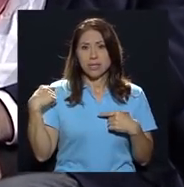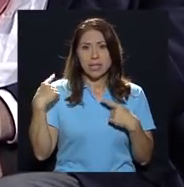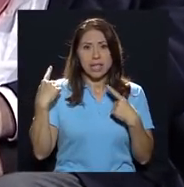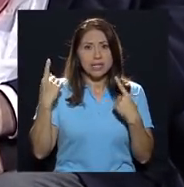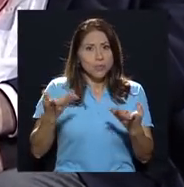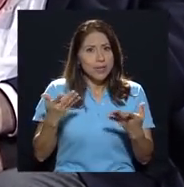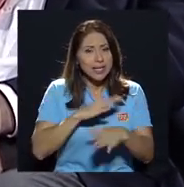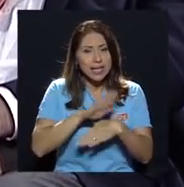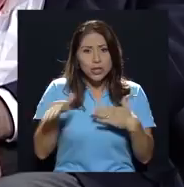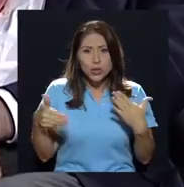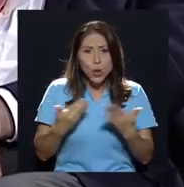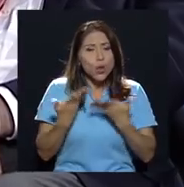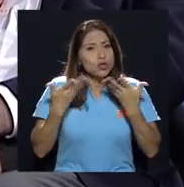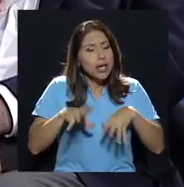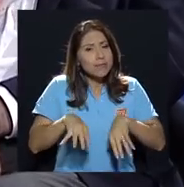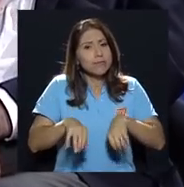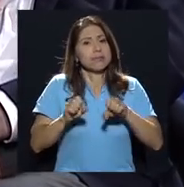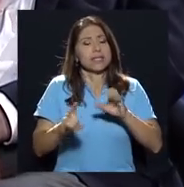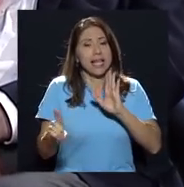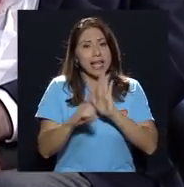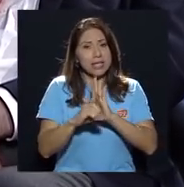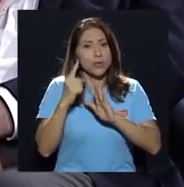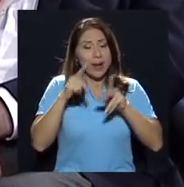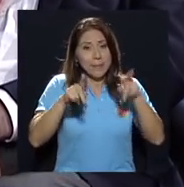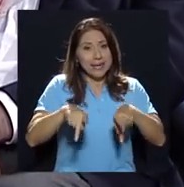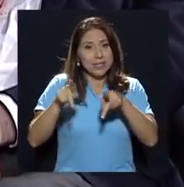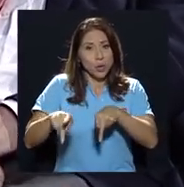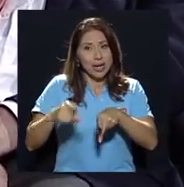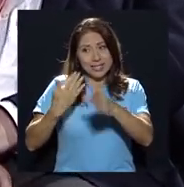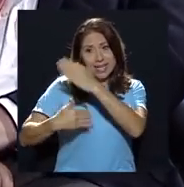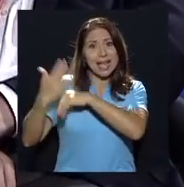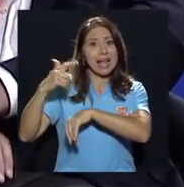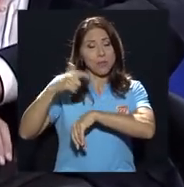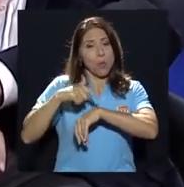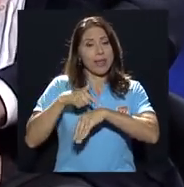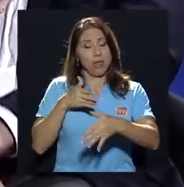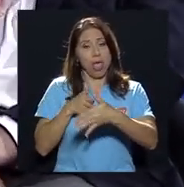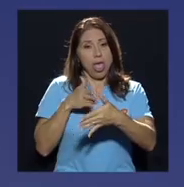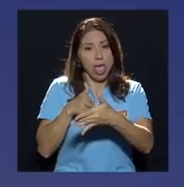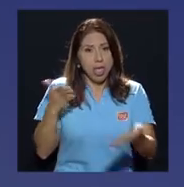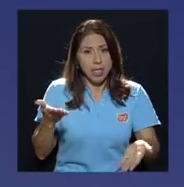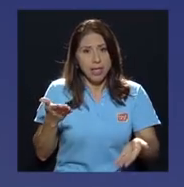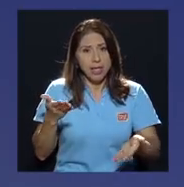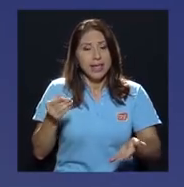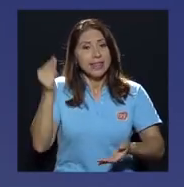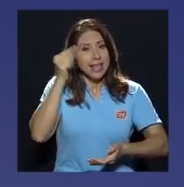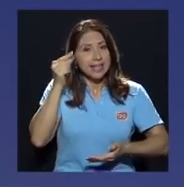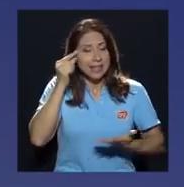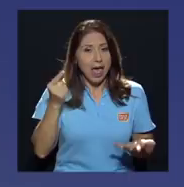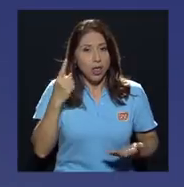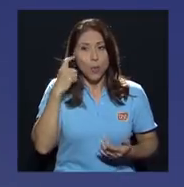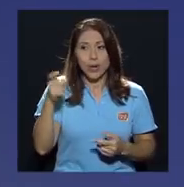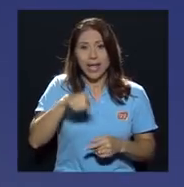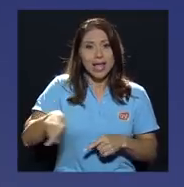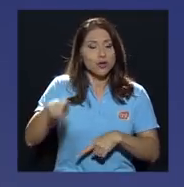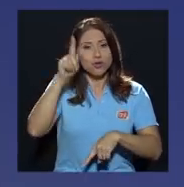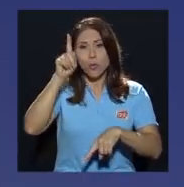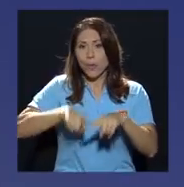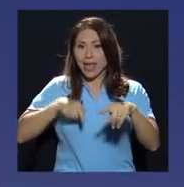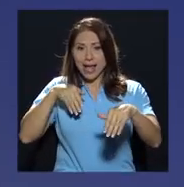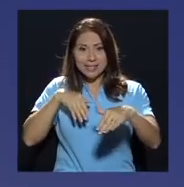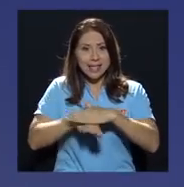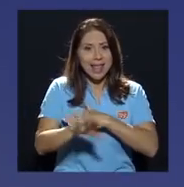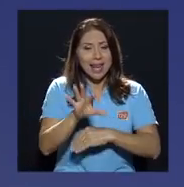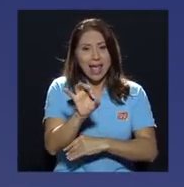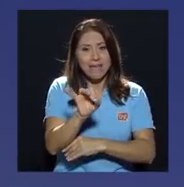está reivindicado como derecho para las personas que fueron víctimas en momentos determinados del estado por no poder acceder